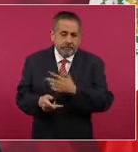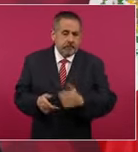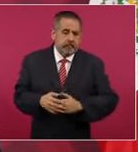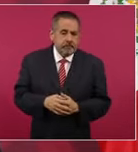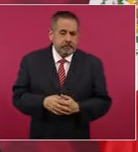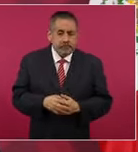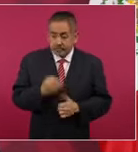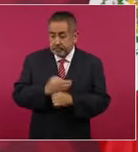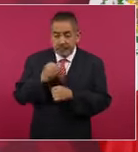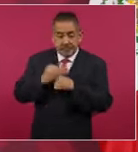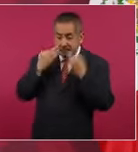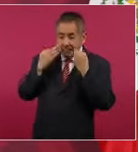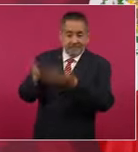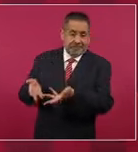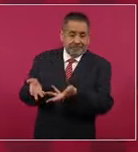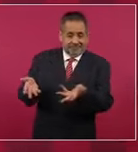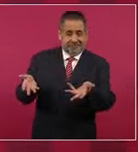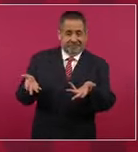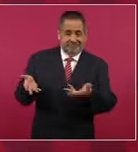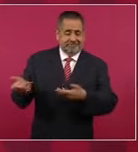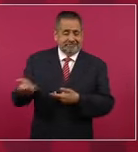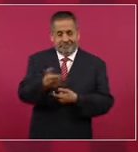Lo que está sucediendo,